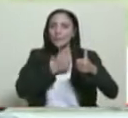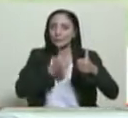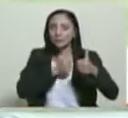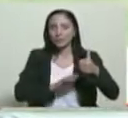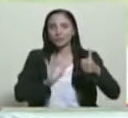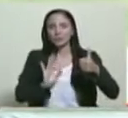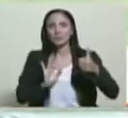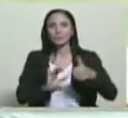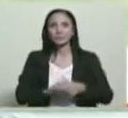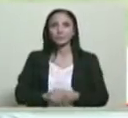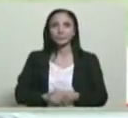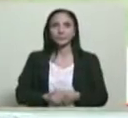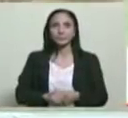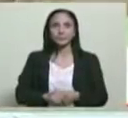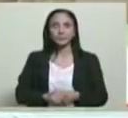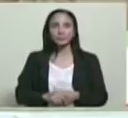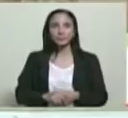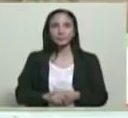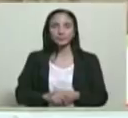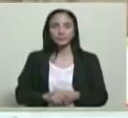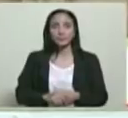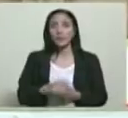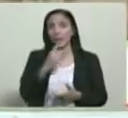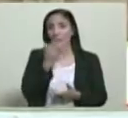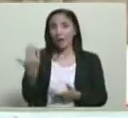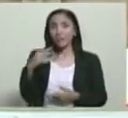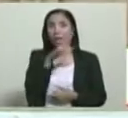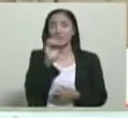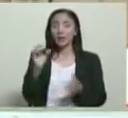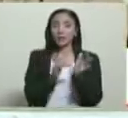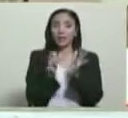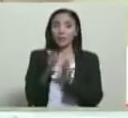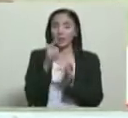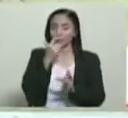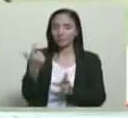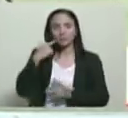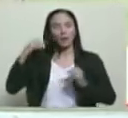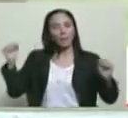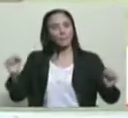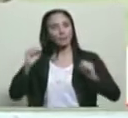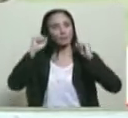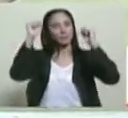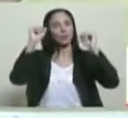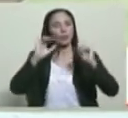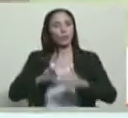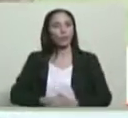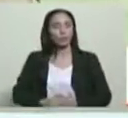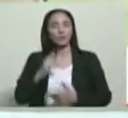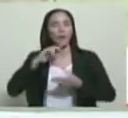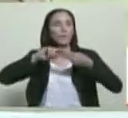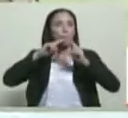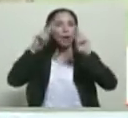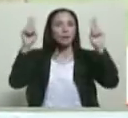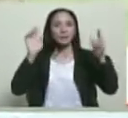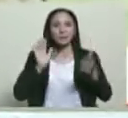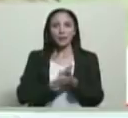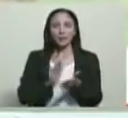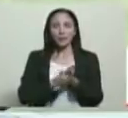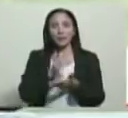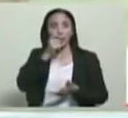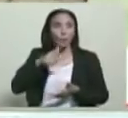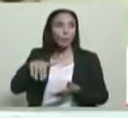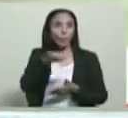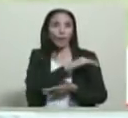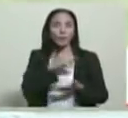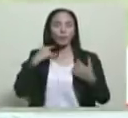enfrentarlos. Resistir. Y como el 30 de abril último, salir vencedores con la paz en la mano, con el pueblo en la